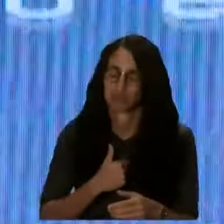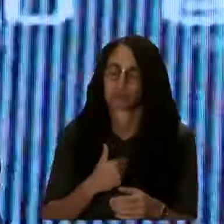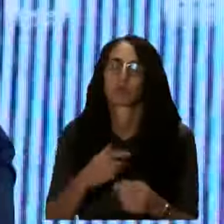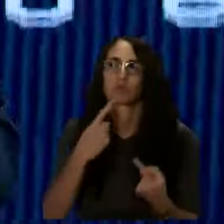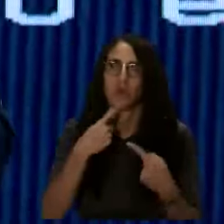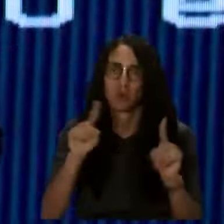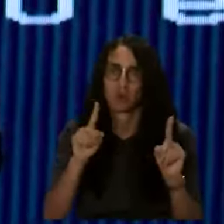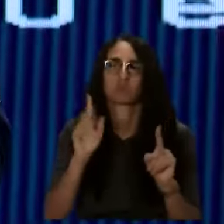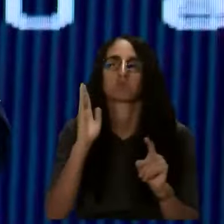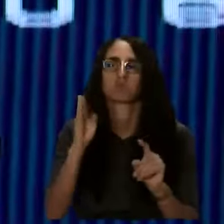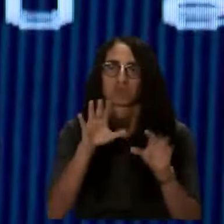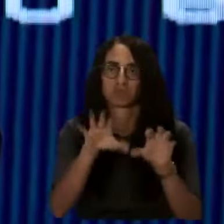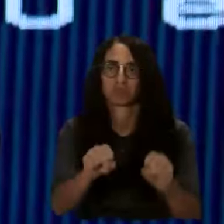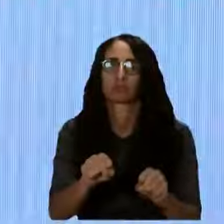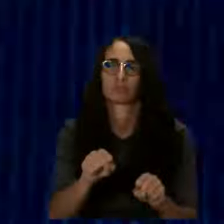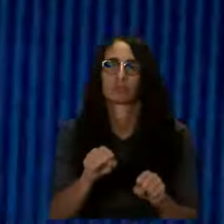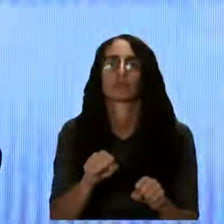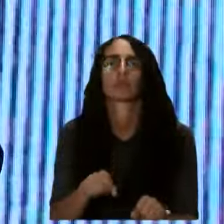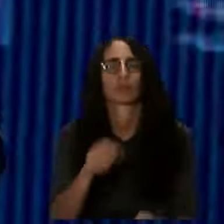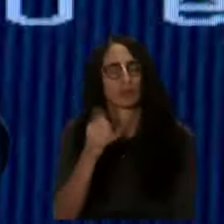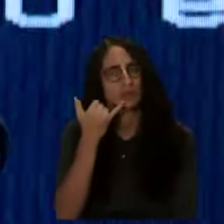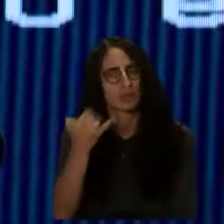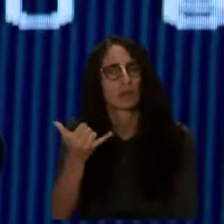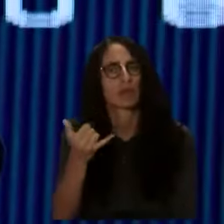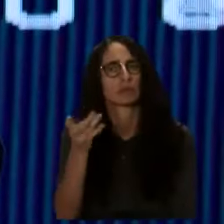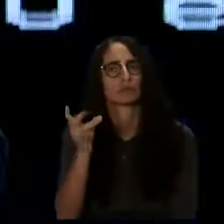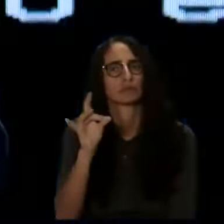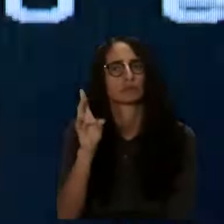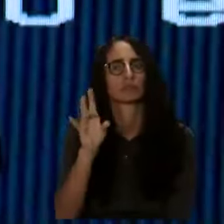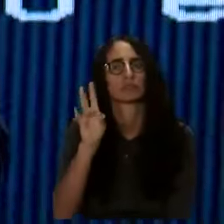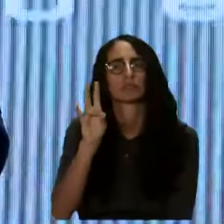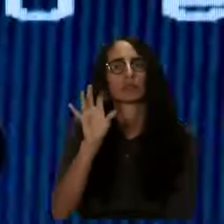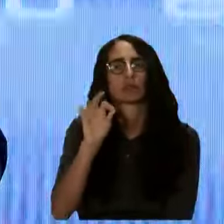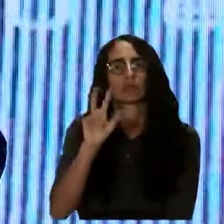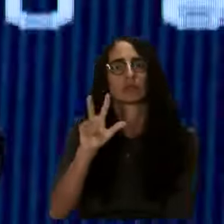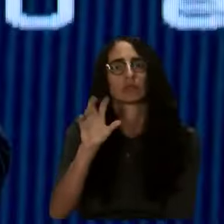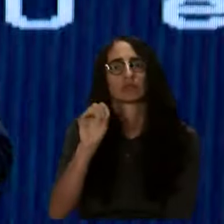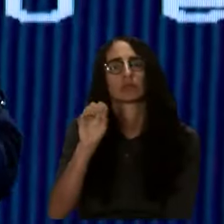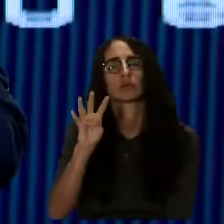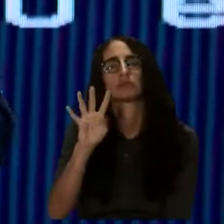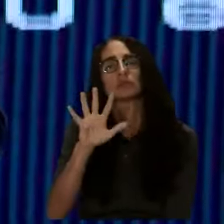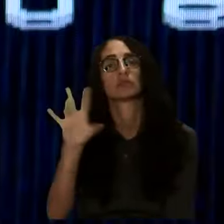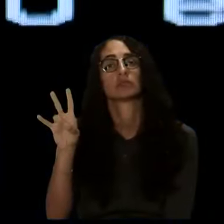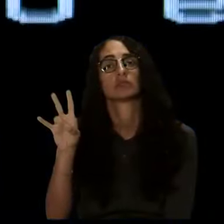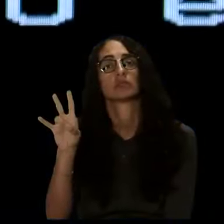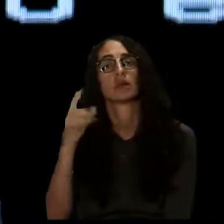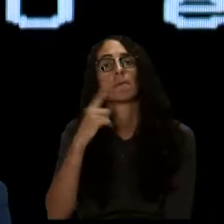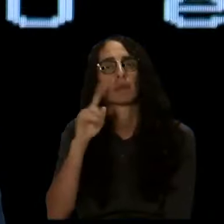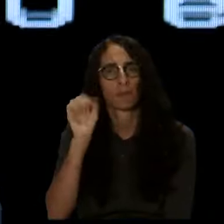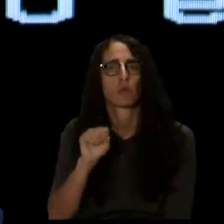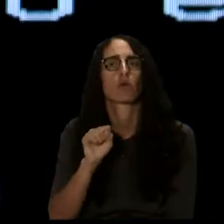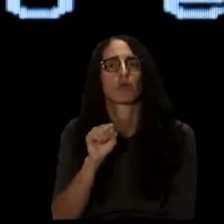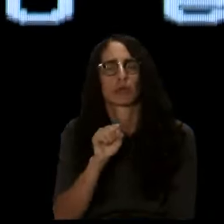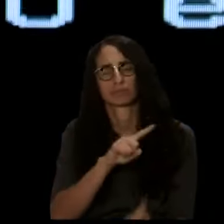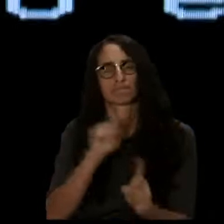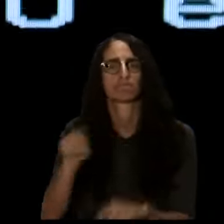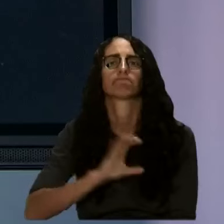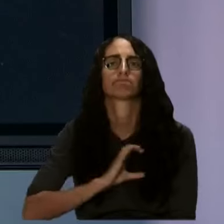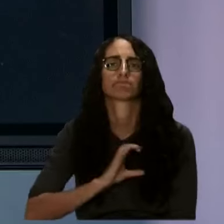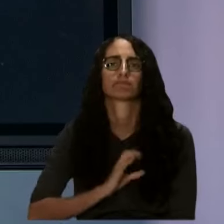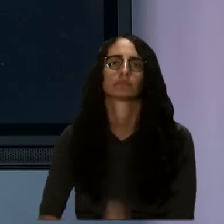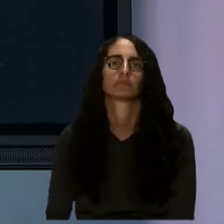arrestar y es mejor que tú llames al 787 79 30457 para tramitar tu entrega